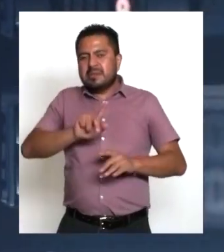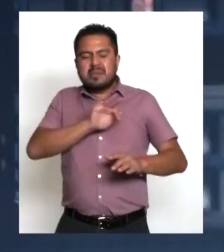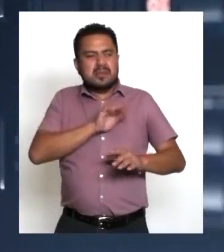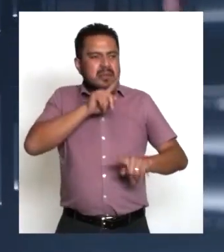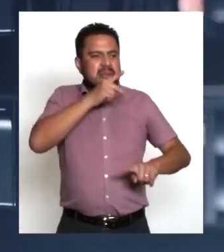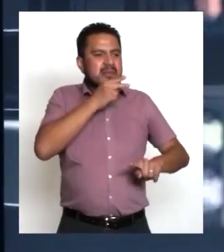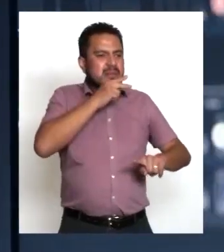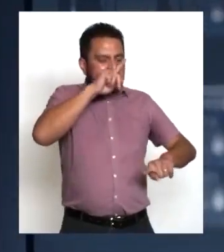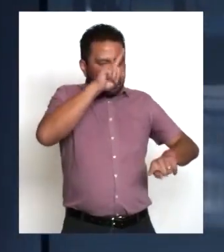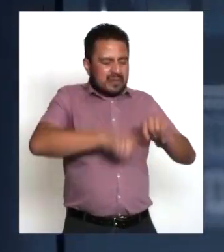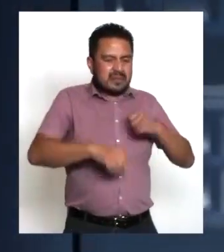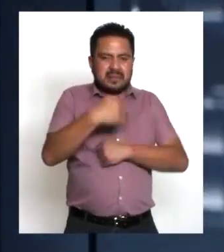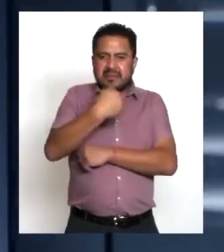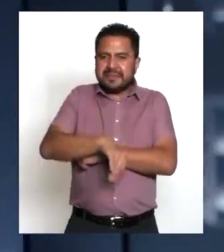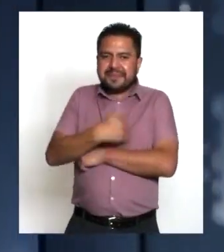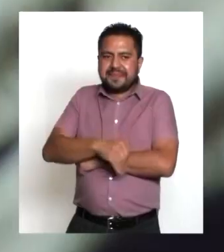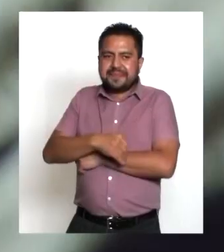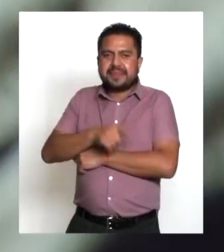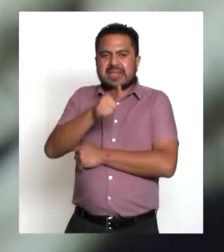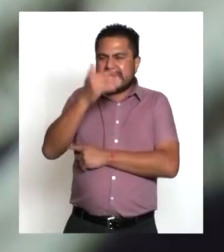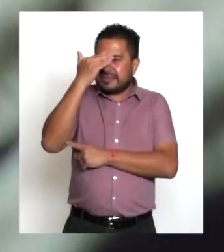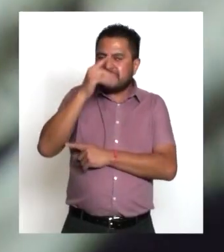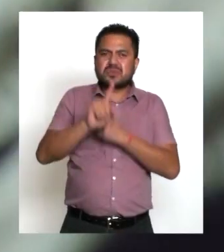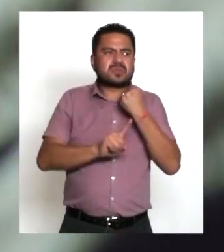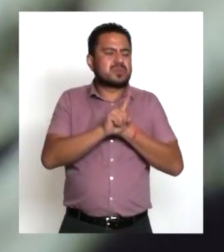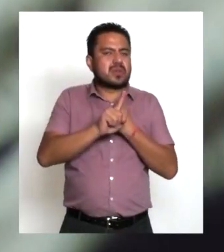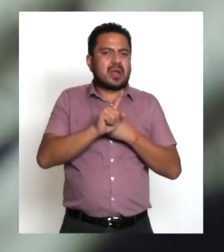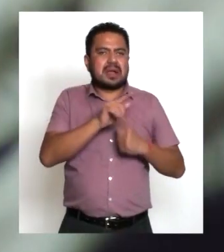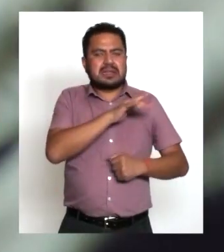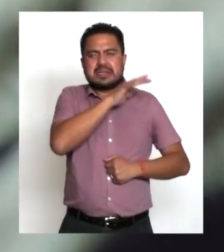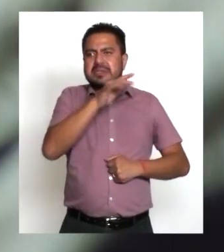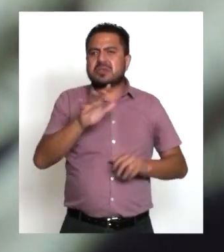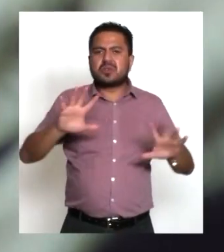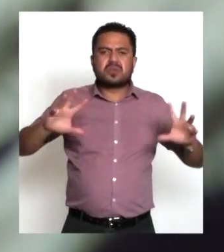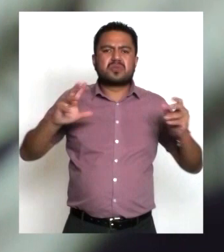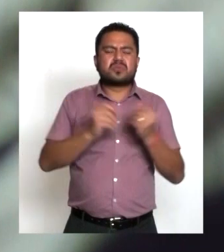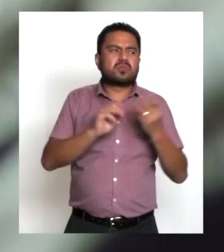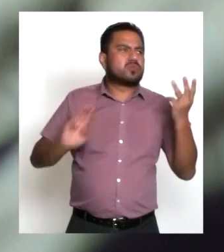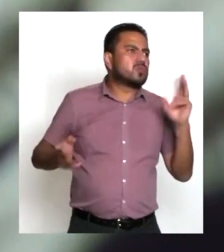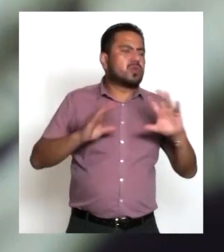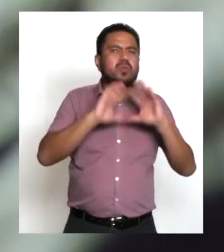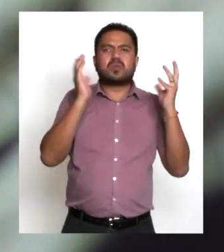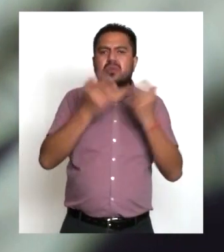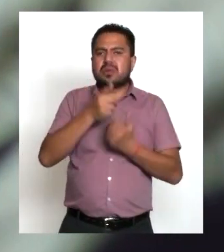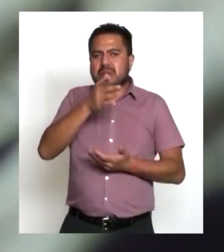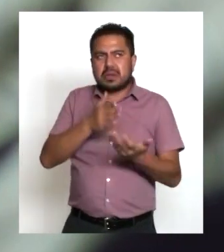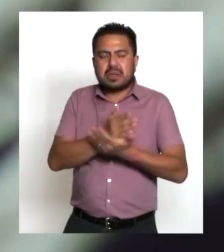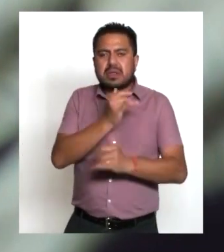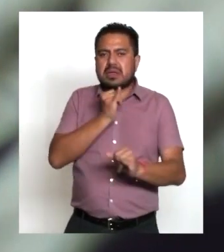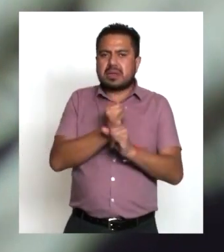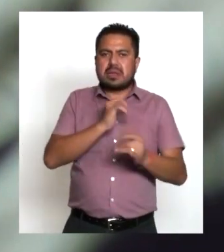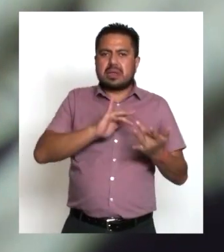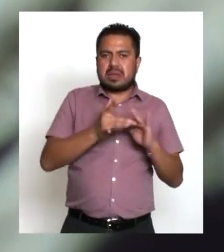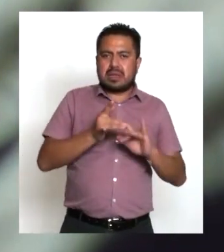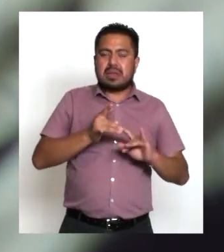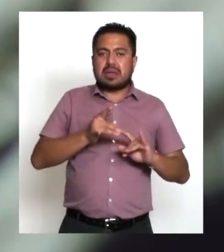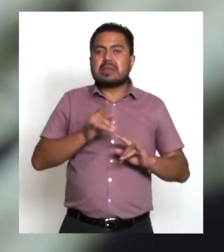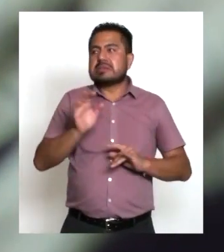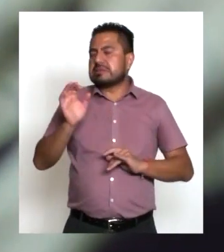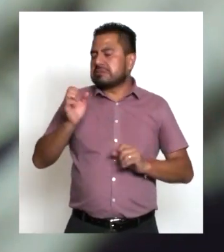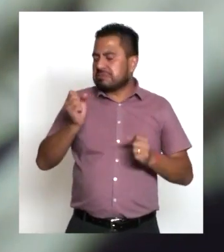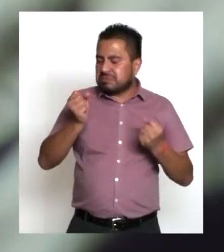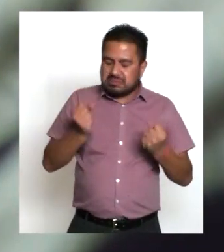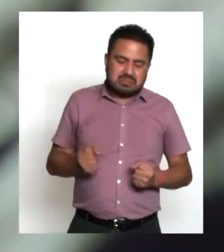aplicación deje de funcionar por un tiempo. ¿Has sabido de problemas generalizados o mundiales para entrar a las redes